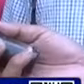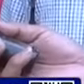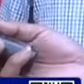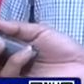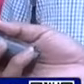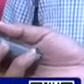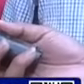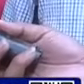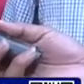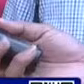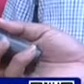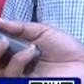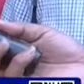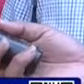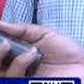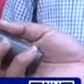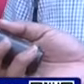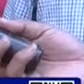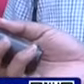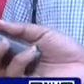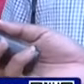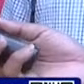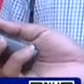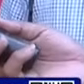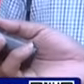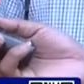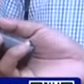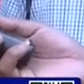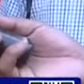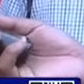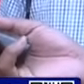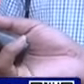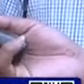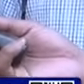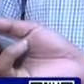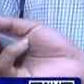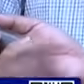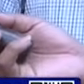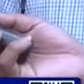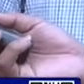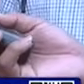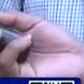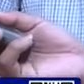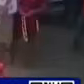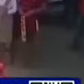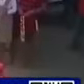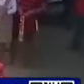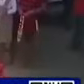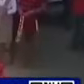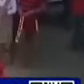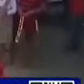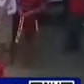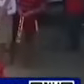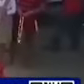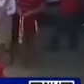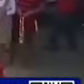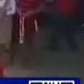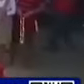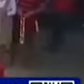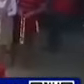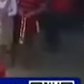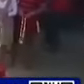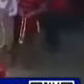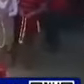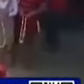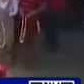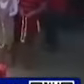estamos rehaciendo nuestras cosas? Nos sacaron de Pailitas. Nos fuimos así a mí. Ahora de ahí también, no. No, ella